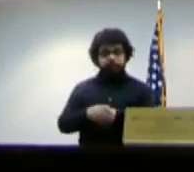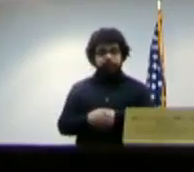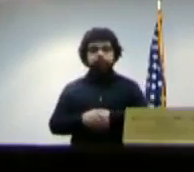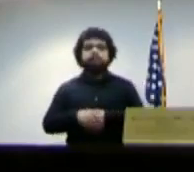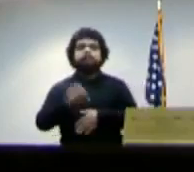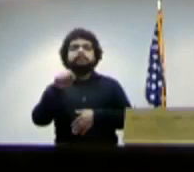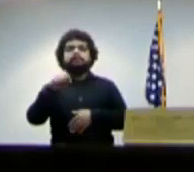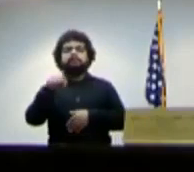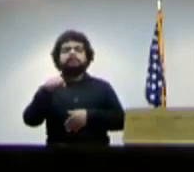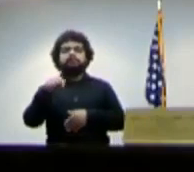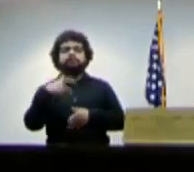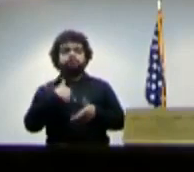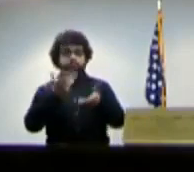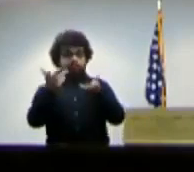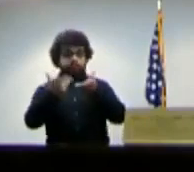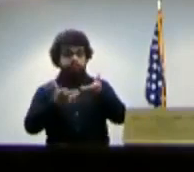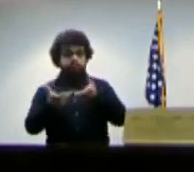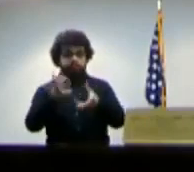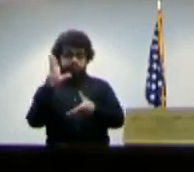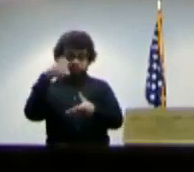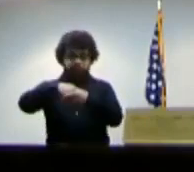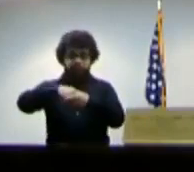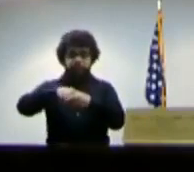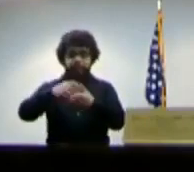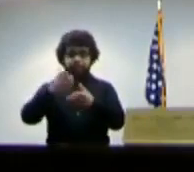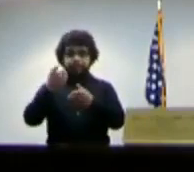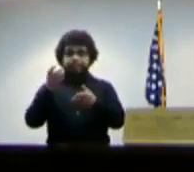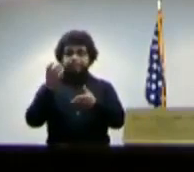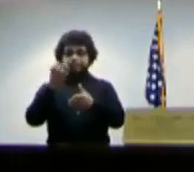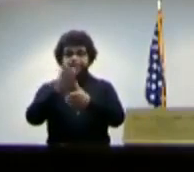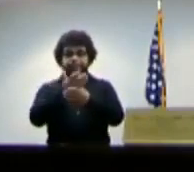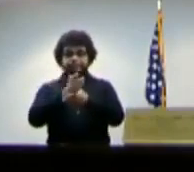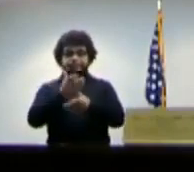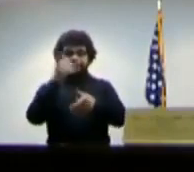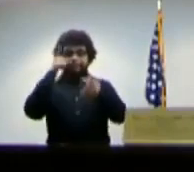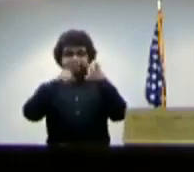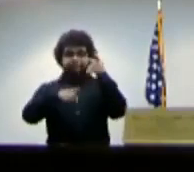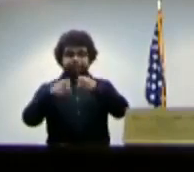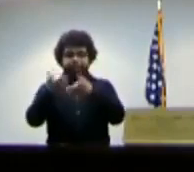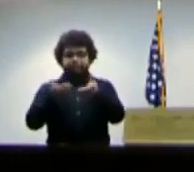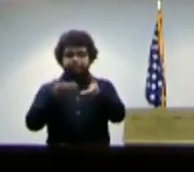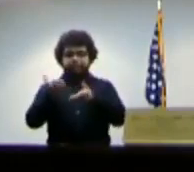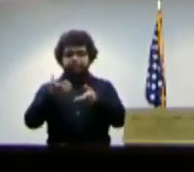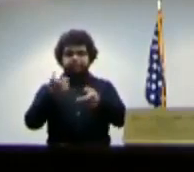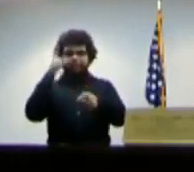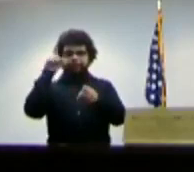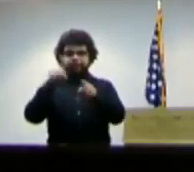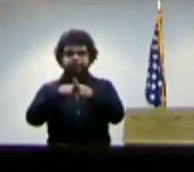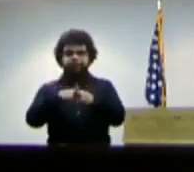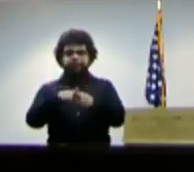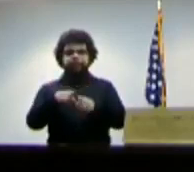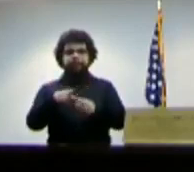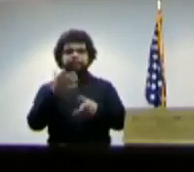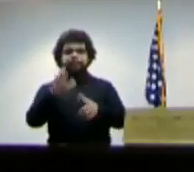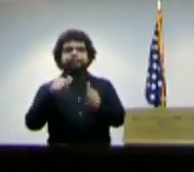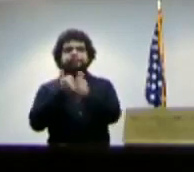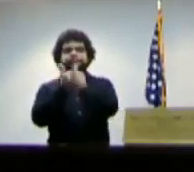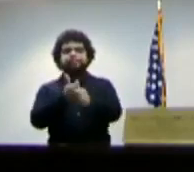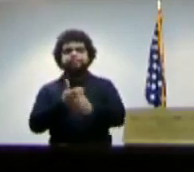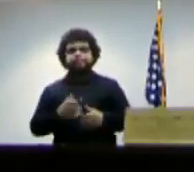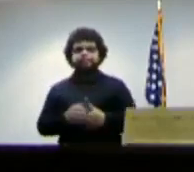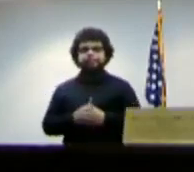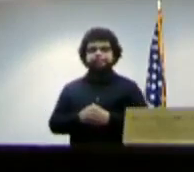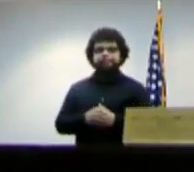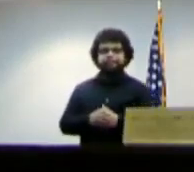servicios que están dentro del alcance del Shared Service Agreement, se están ejecutando. ¿Cómo usted sabe eso? Willy es el que hace